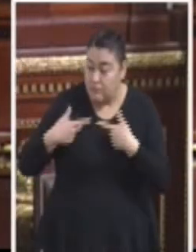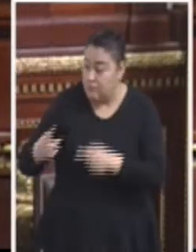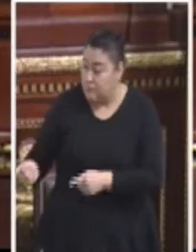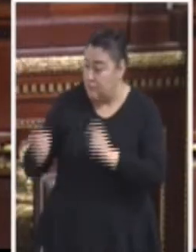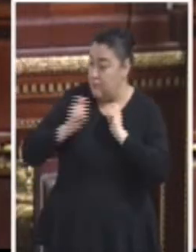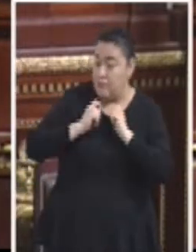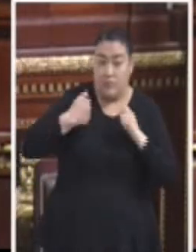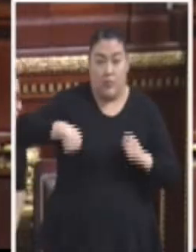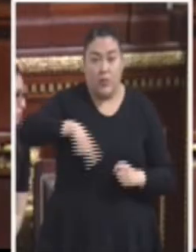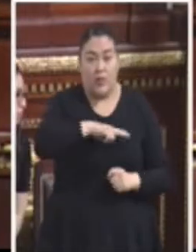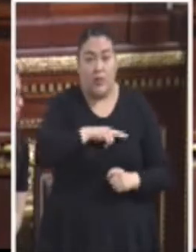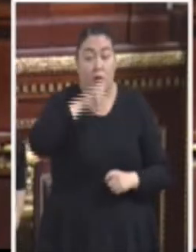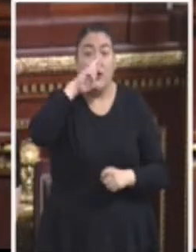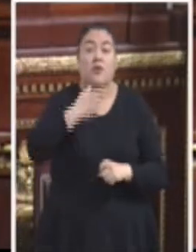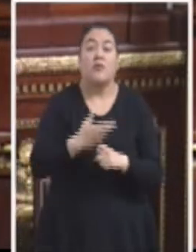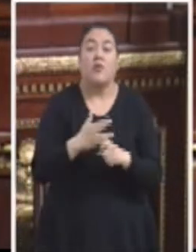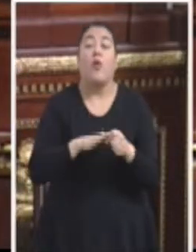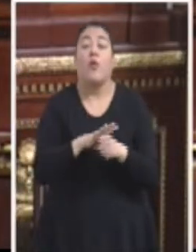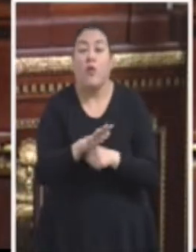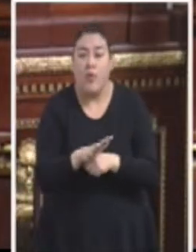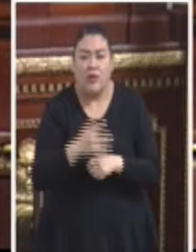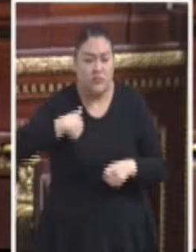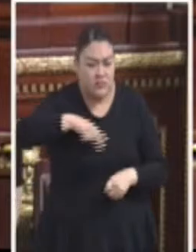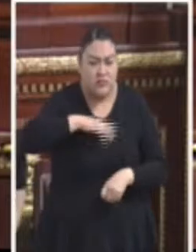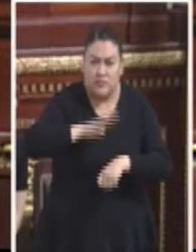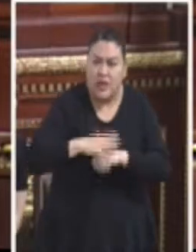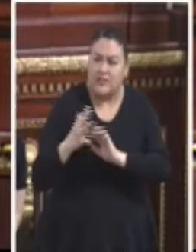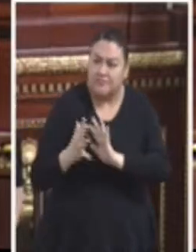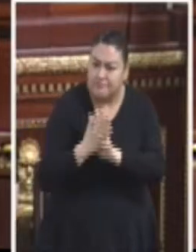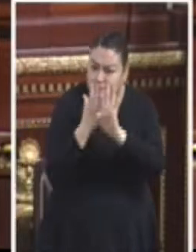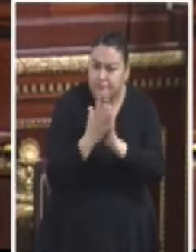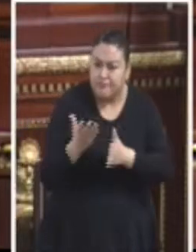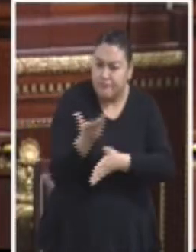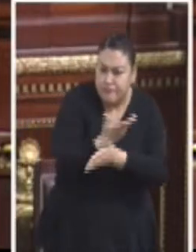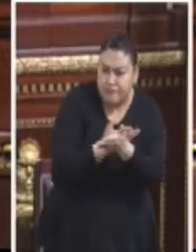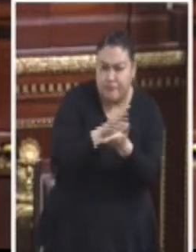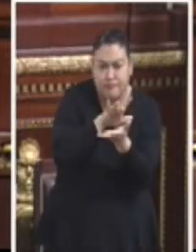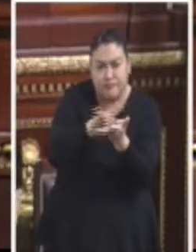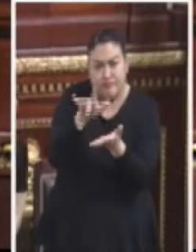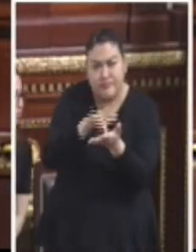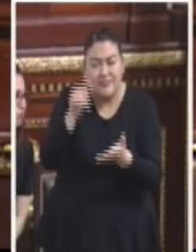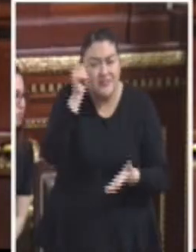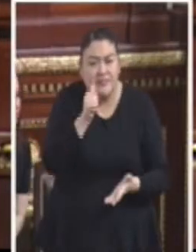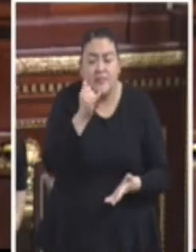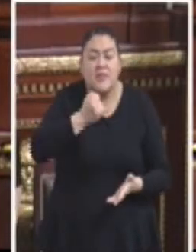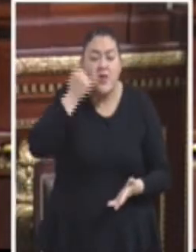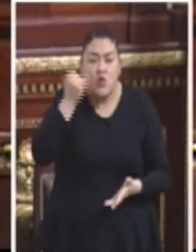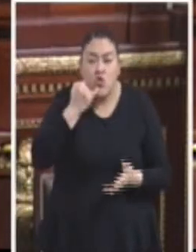populares, tenemos la responsabilidad de sumar a la ardua tarea de preservar